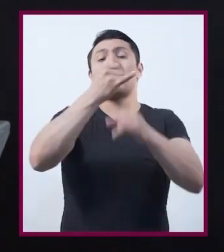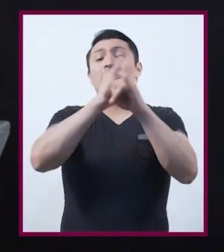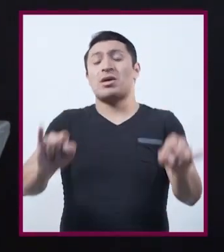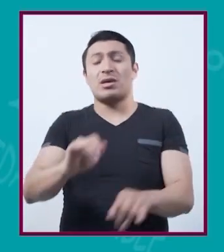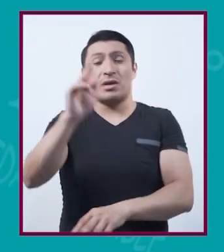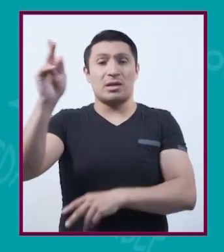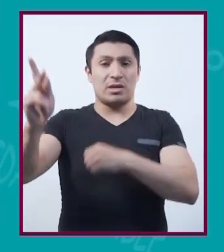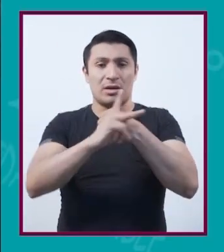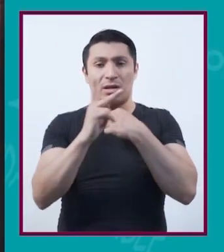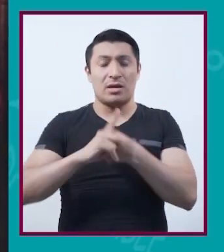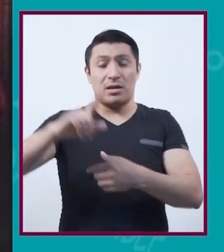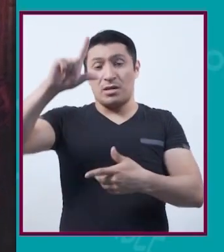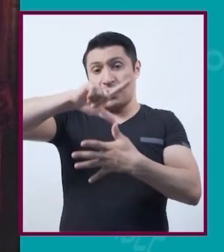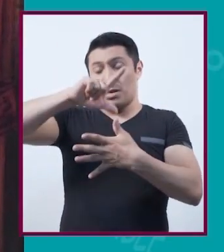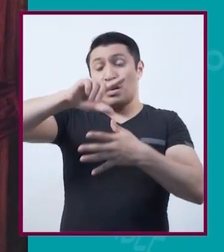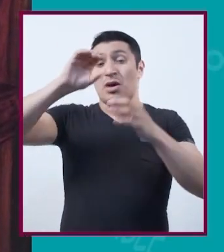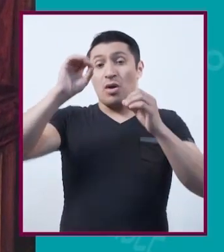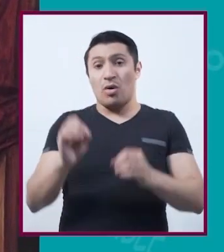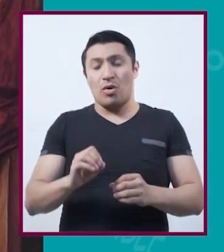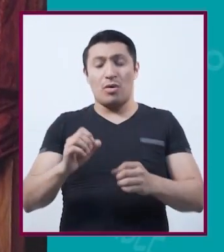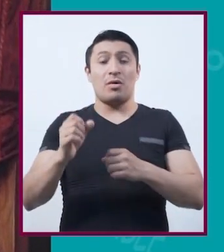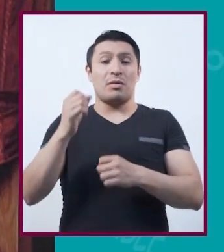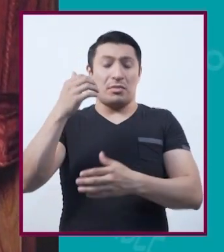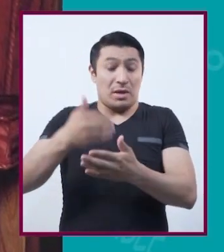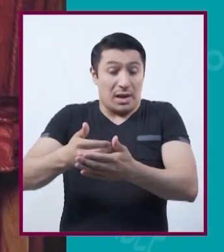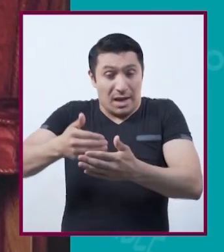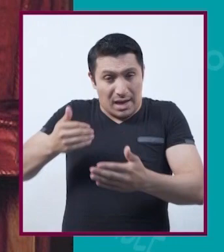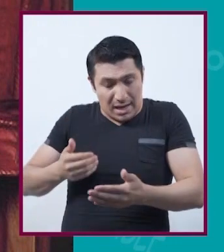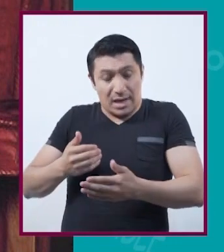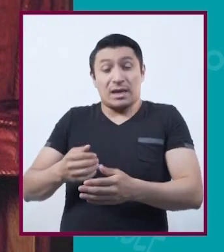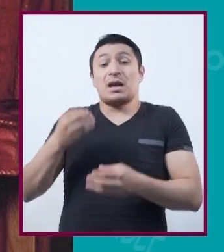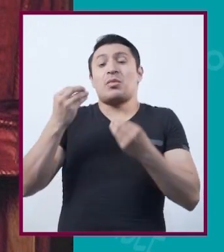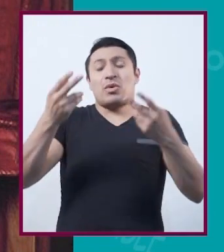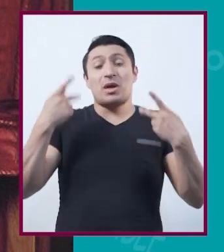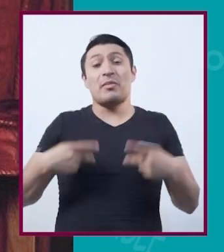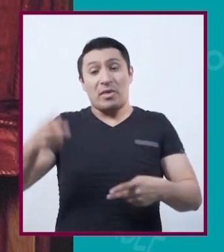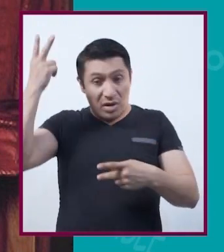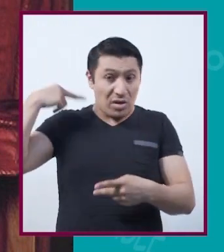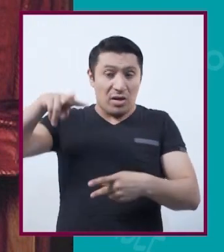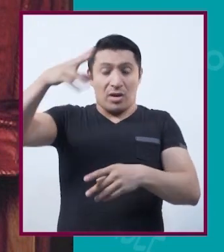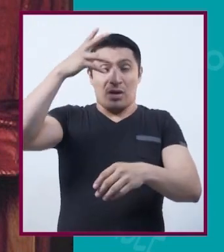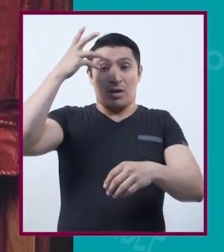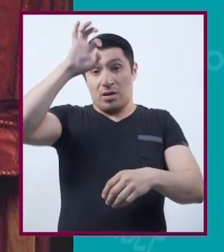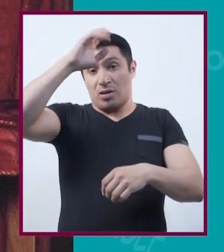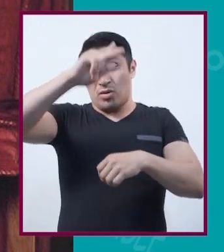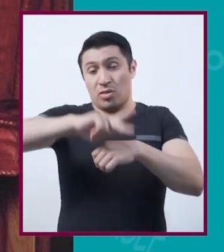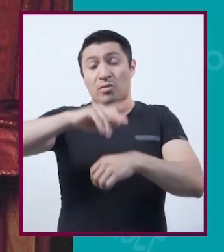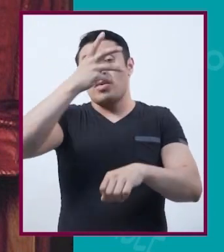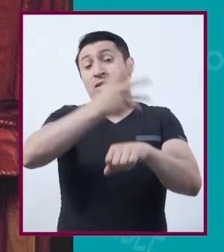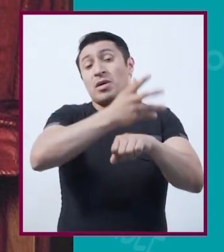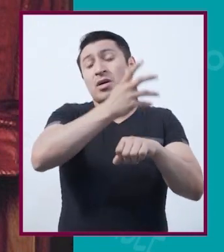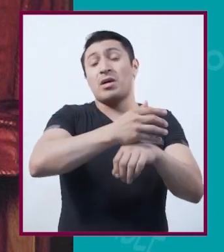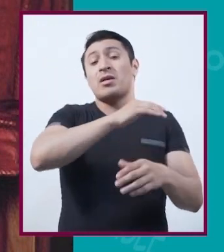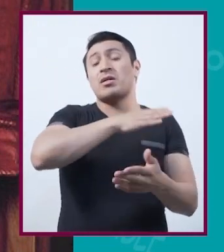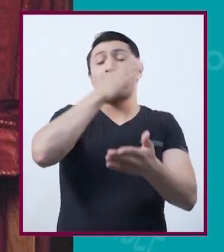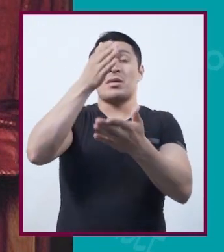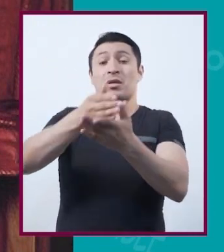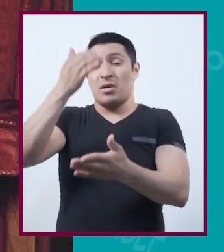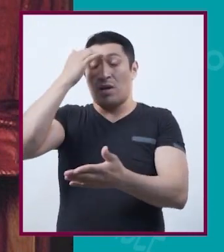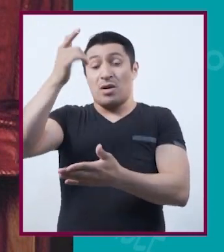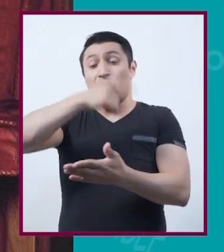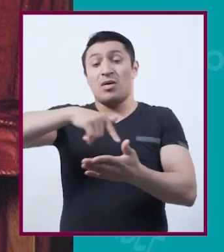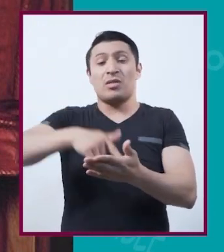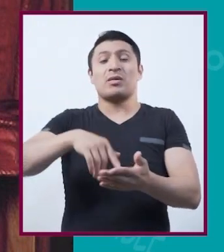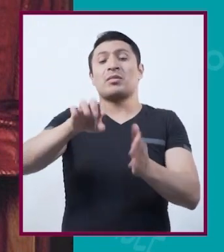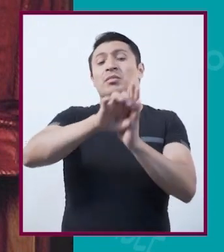Humboldt, quien entre 1799 y 1804 anduvo por Cuba, Perú y las futuras